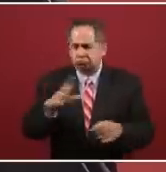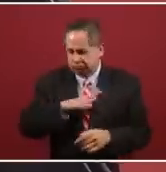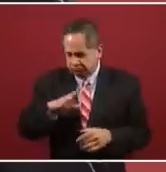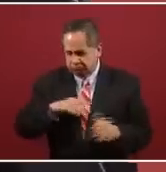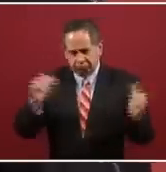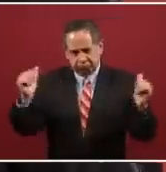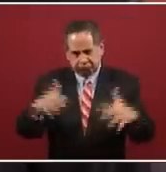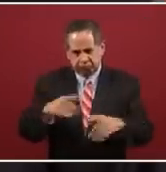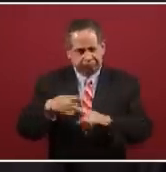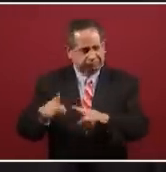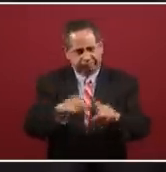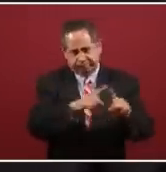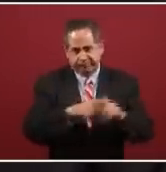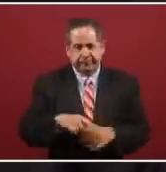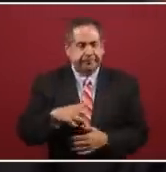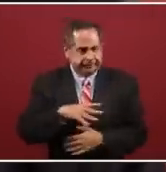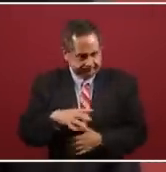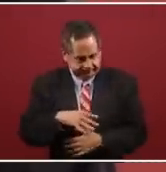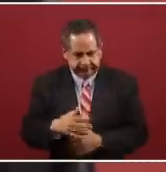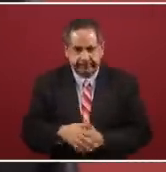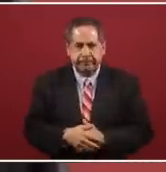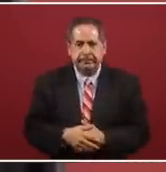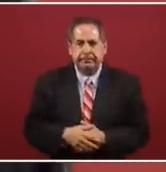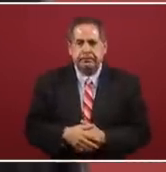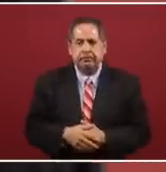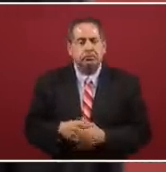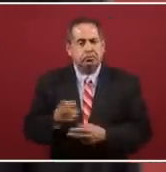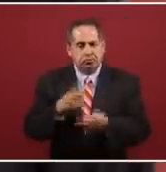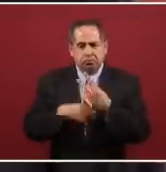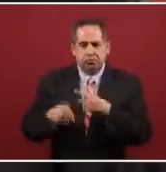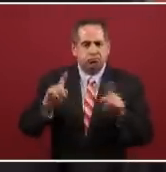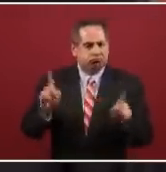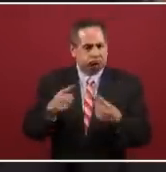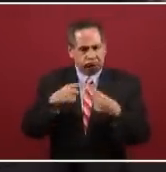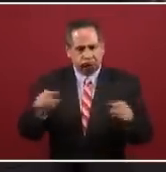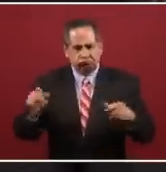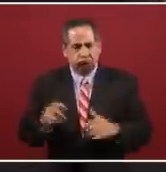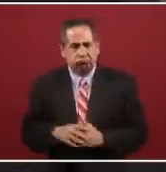van a estar músicos